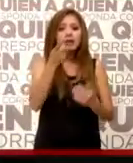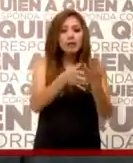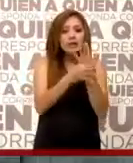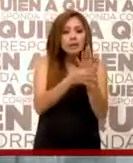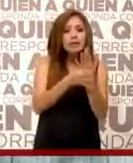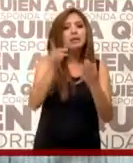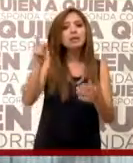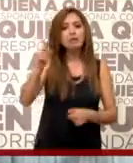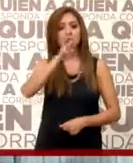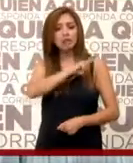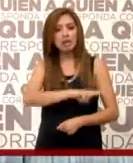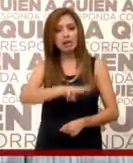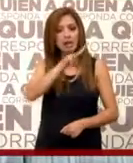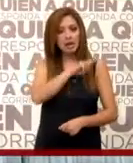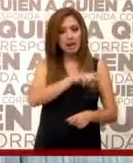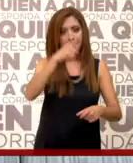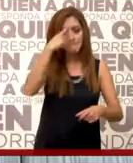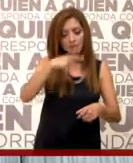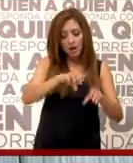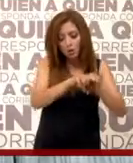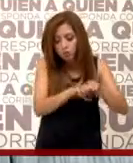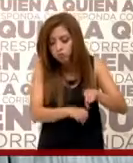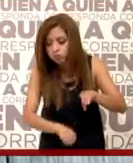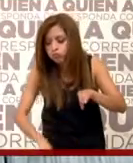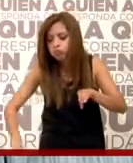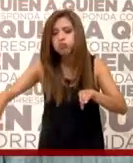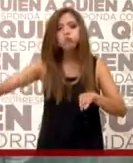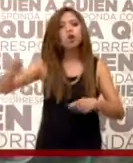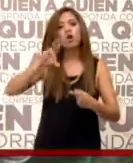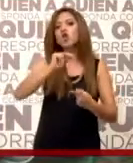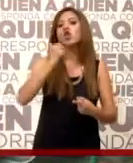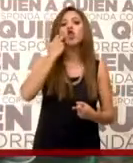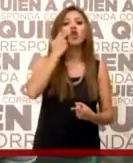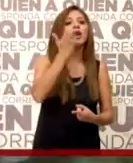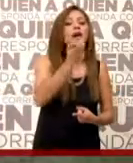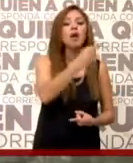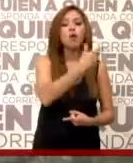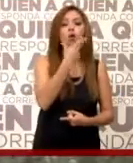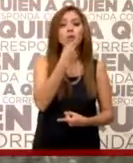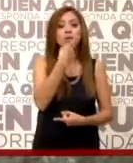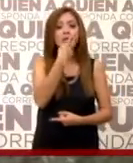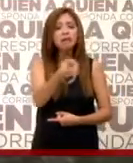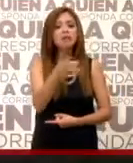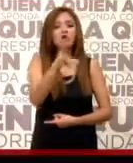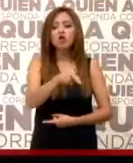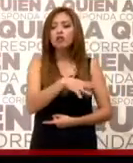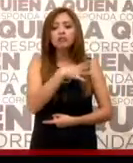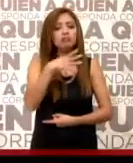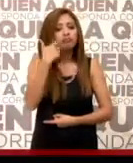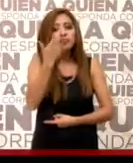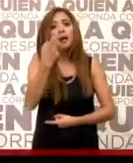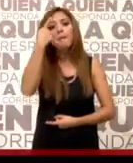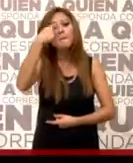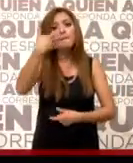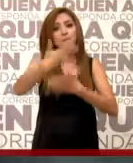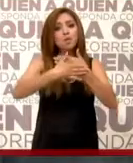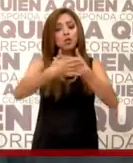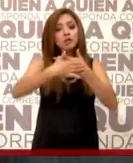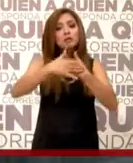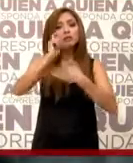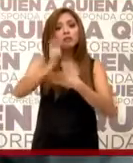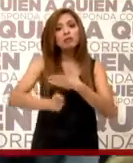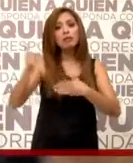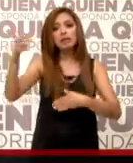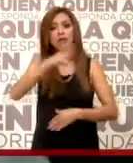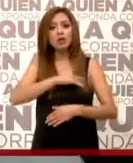podía rentar el pedazo para poder pasar el drenaje tampoco quiere. El señor dice que no porque no quiere dejarle problemas a sus hijos.